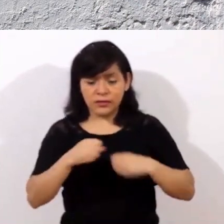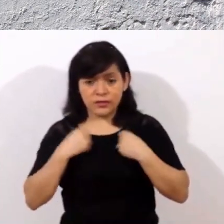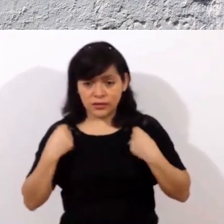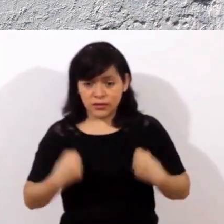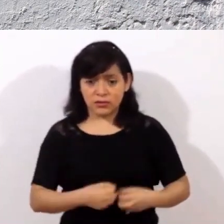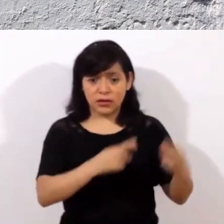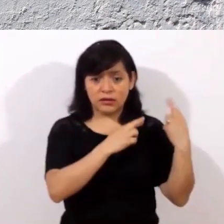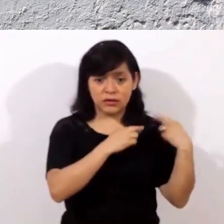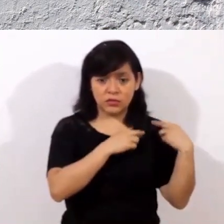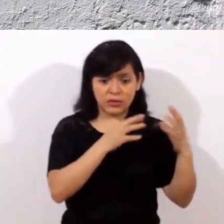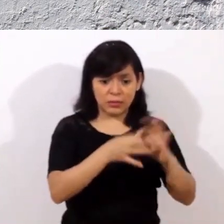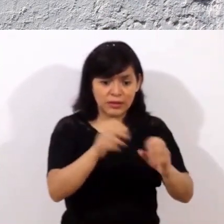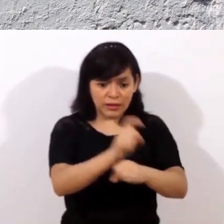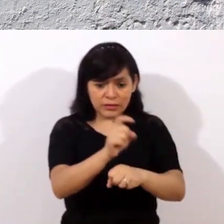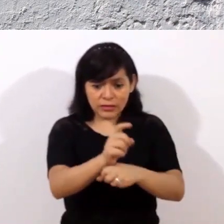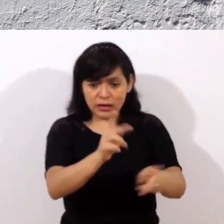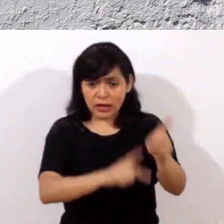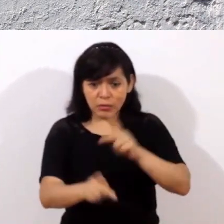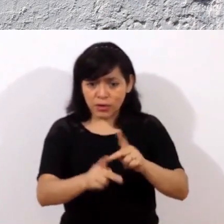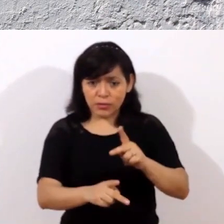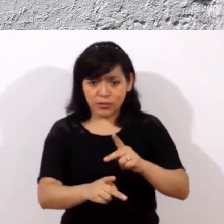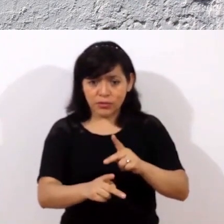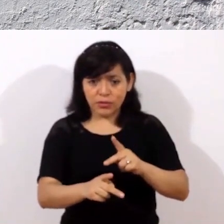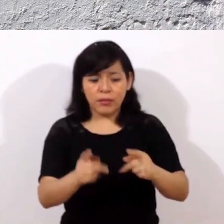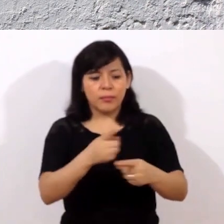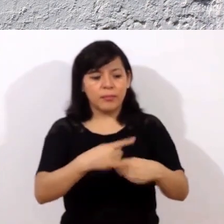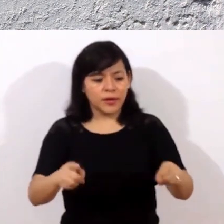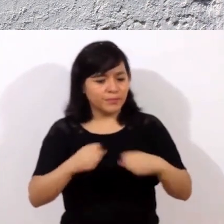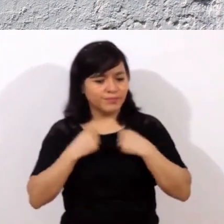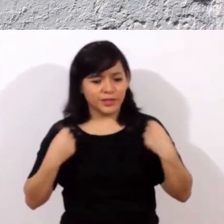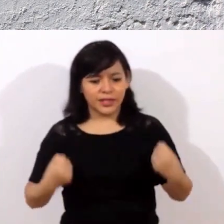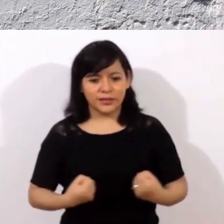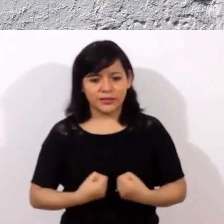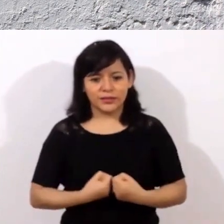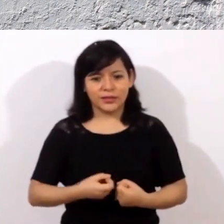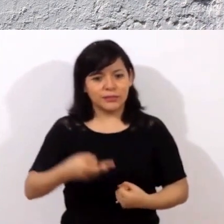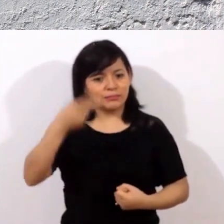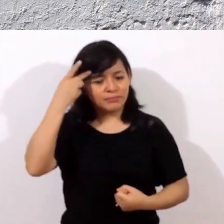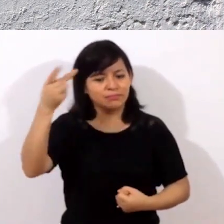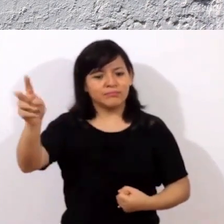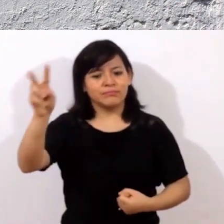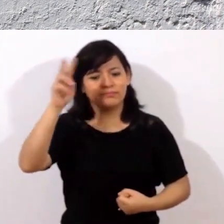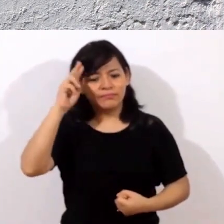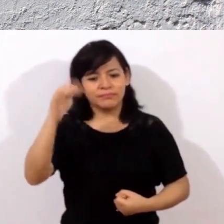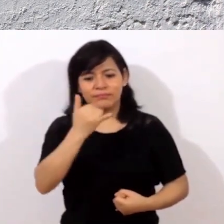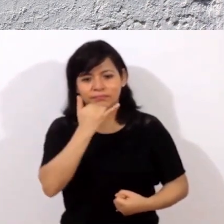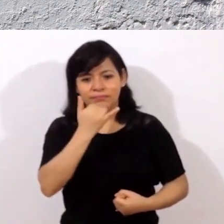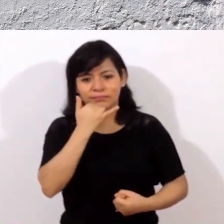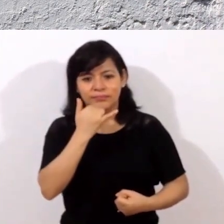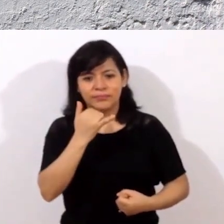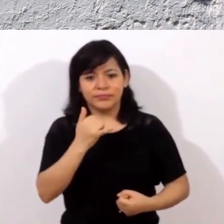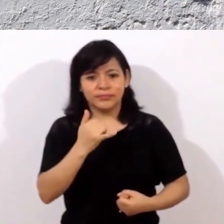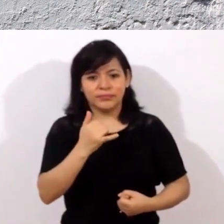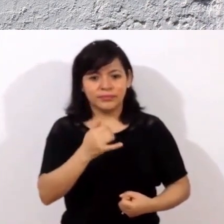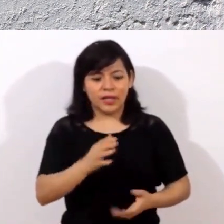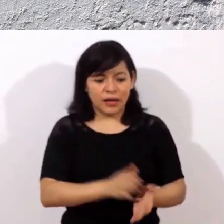pecado, lo alentaban para que ellos tengan más ganancias. Querido hermano y